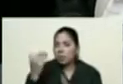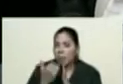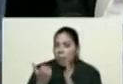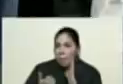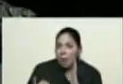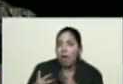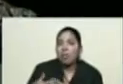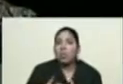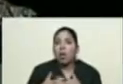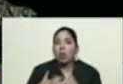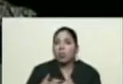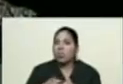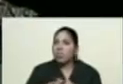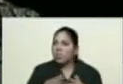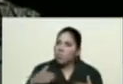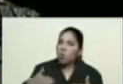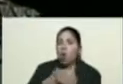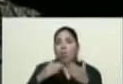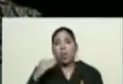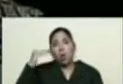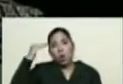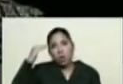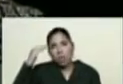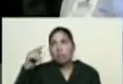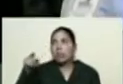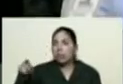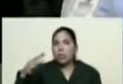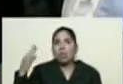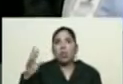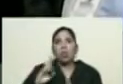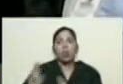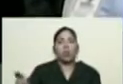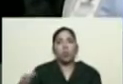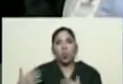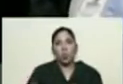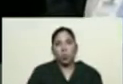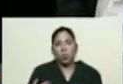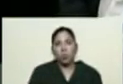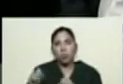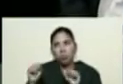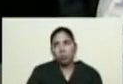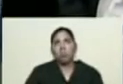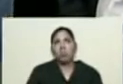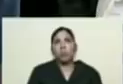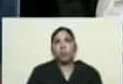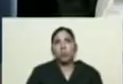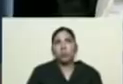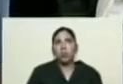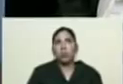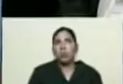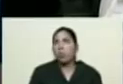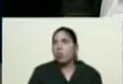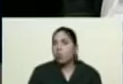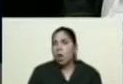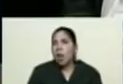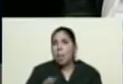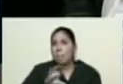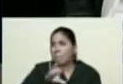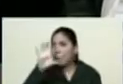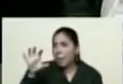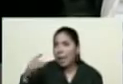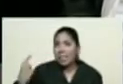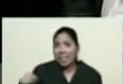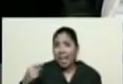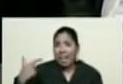positivos contra ese país. Es lo mismo que quieren aplicarle a cualquier nación que quiere ser libre, y sobre todo si tiene petróleo, si tiene